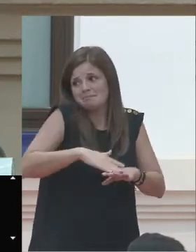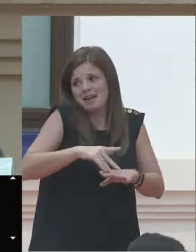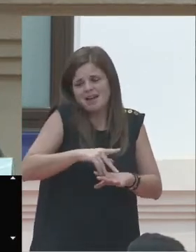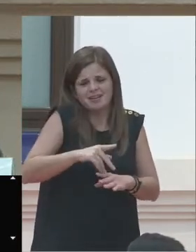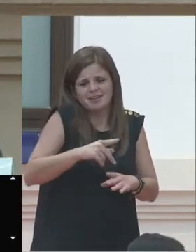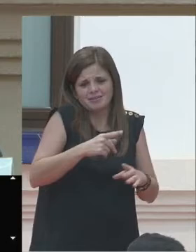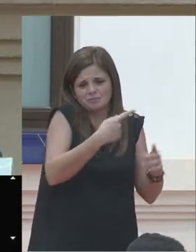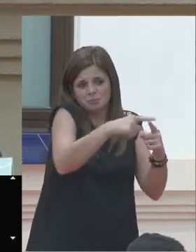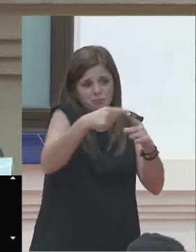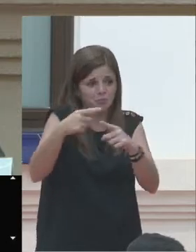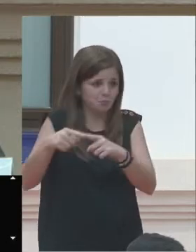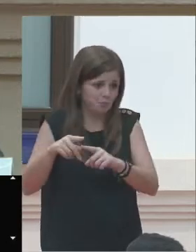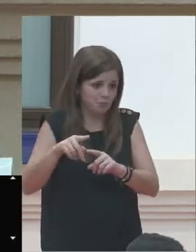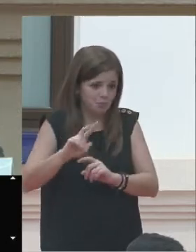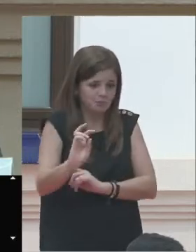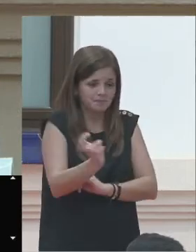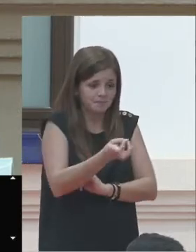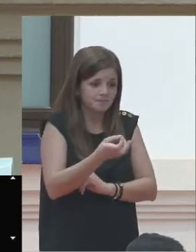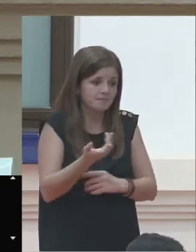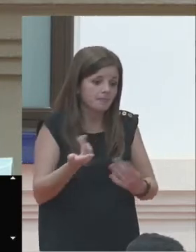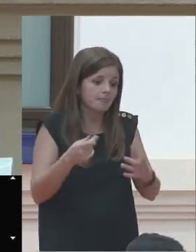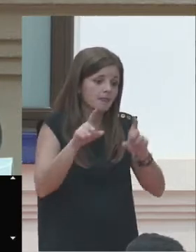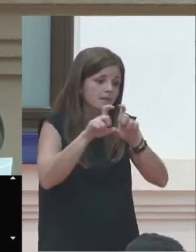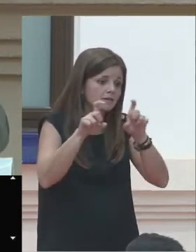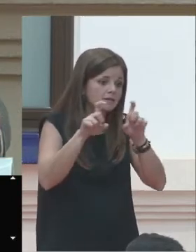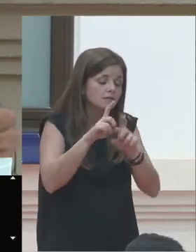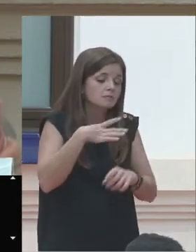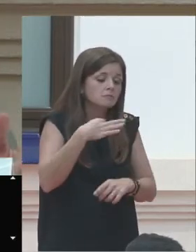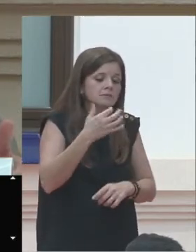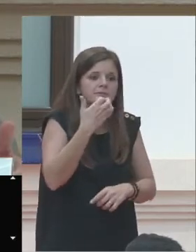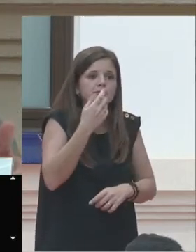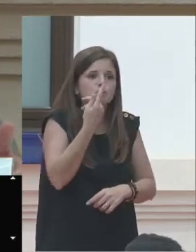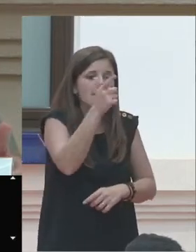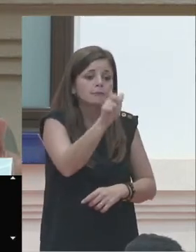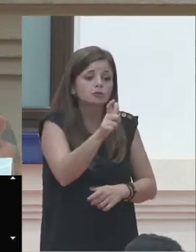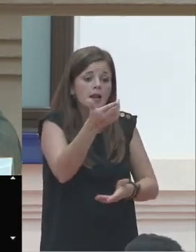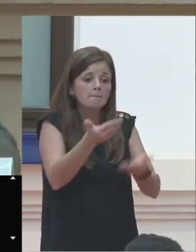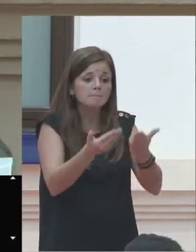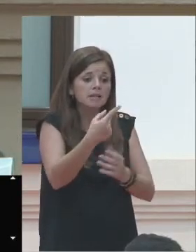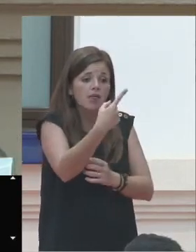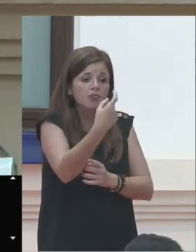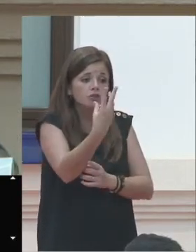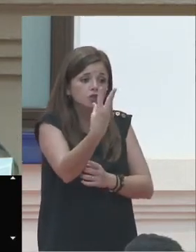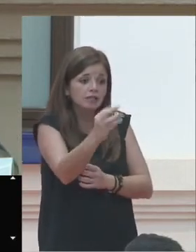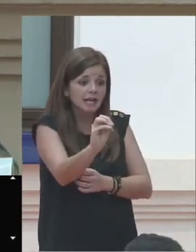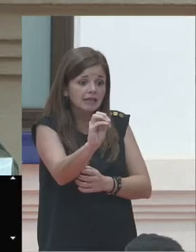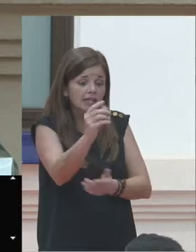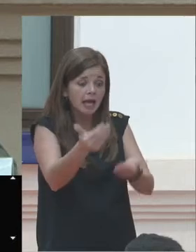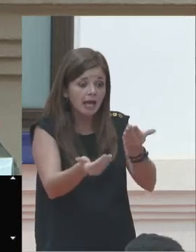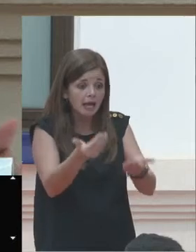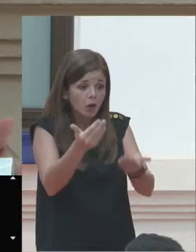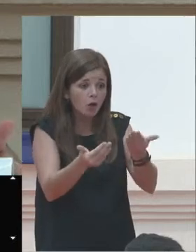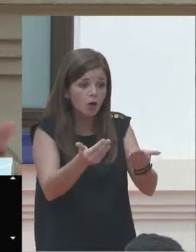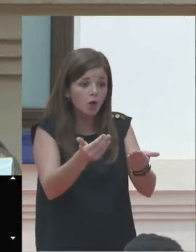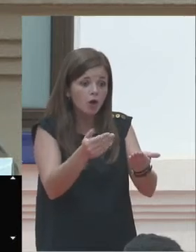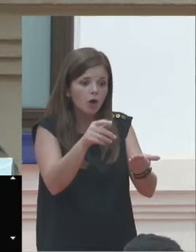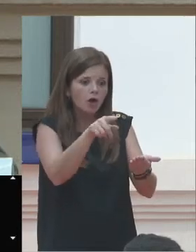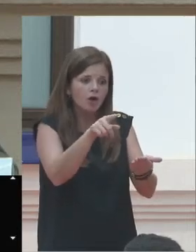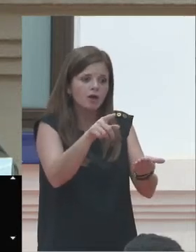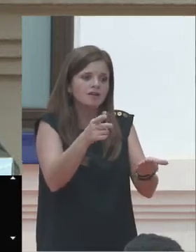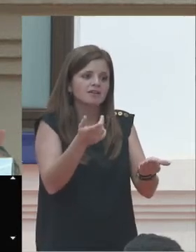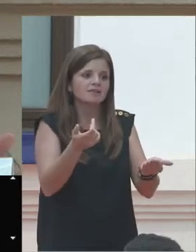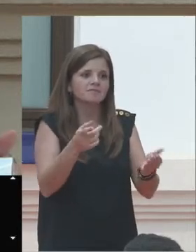cosas. Entonces, la compañía puede decir que si una persona pesa 130 kilos, por ejemplo, pues que le está